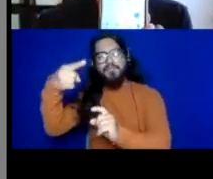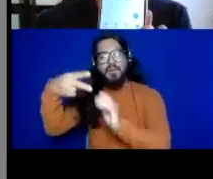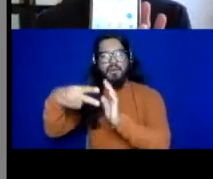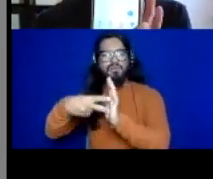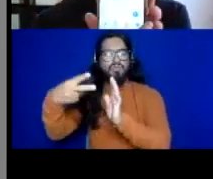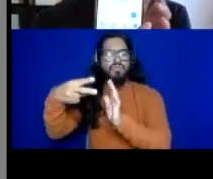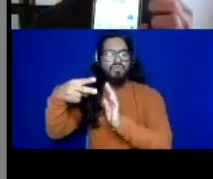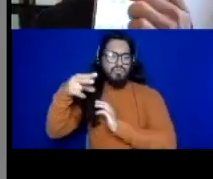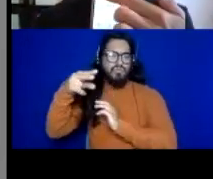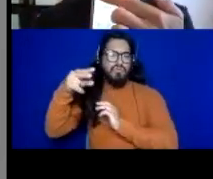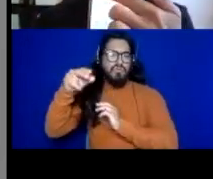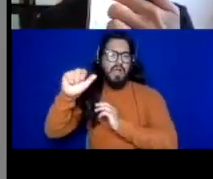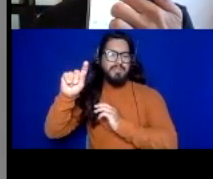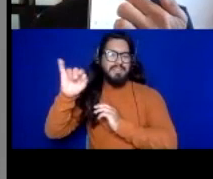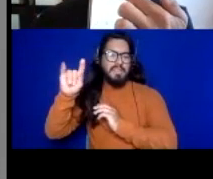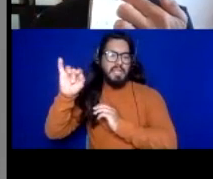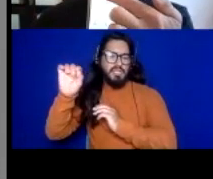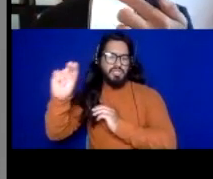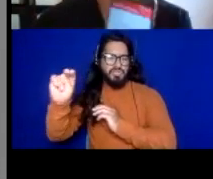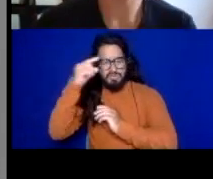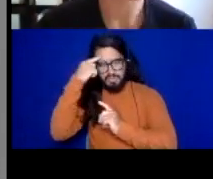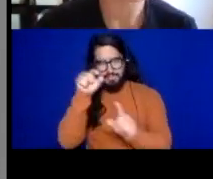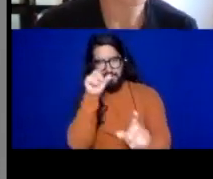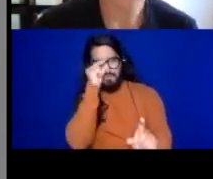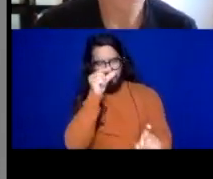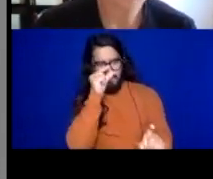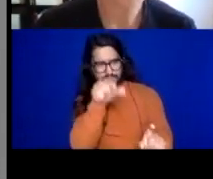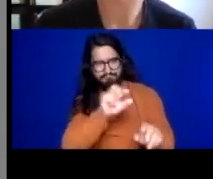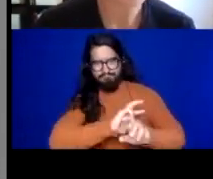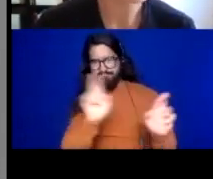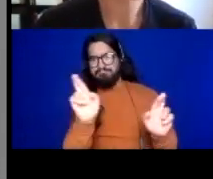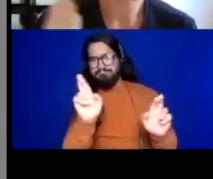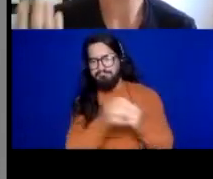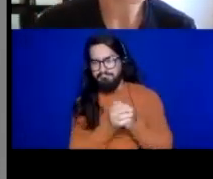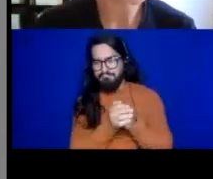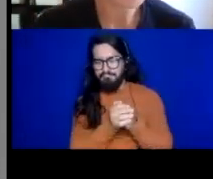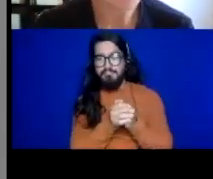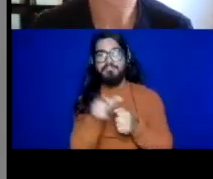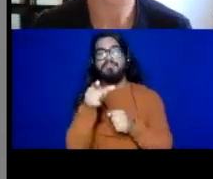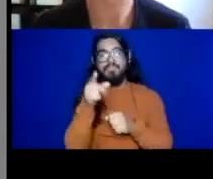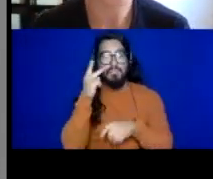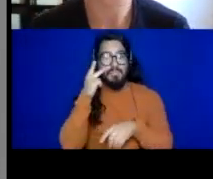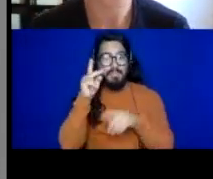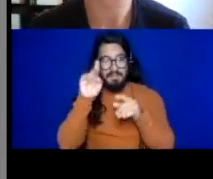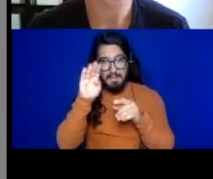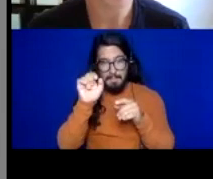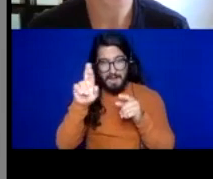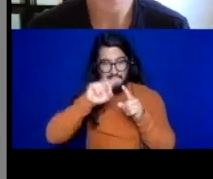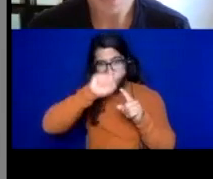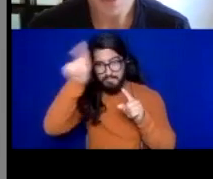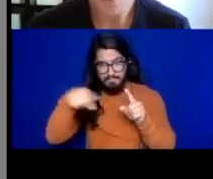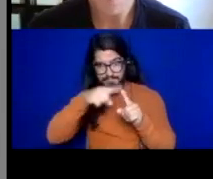de Google. Entonces, si lo ves en la aplicación, hay una barra que se está moviendo cada